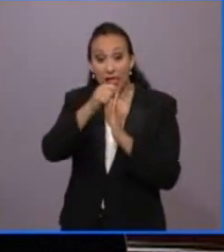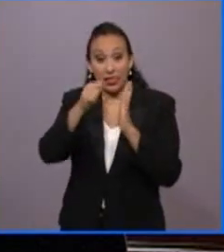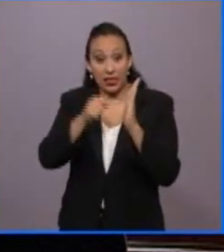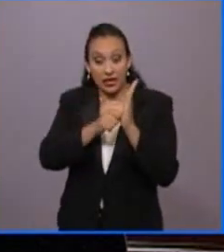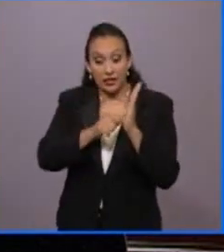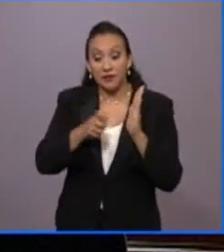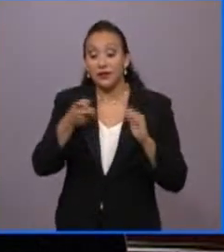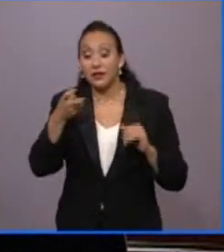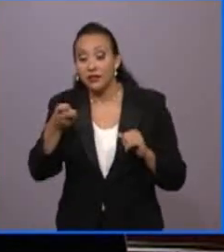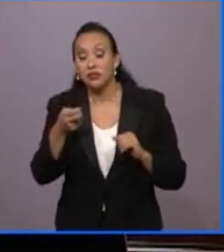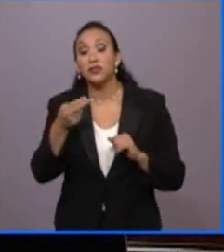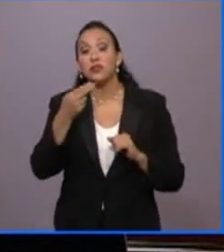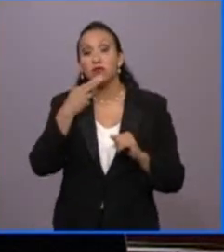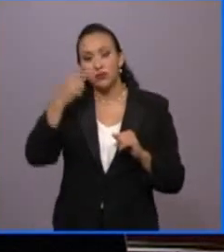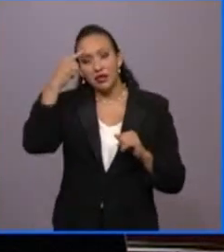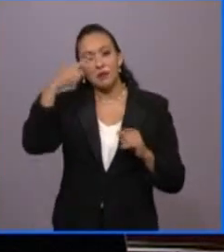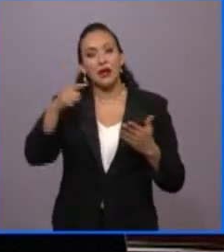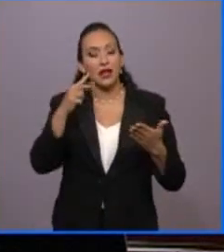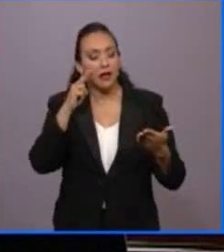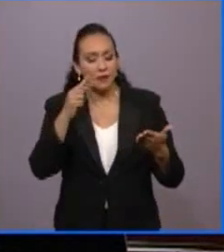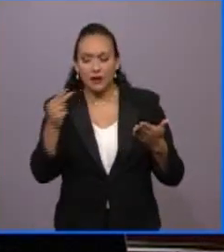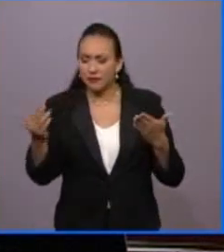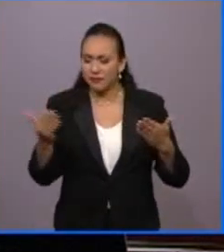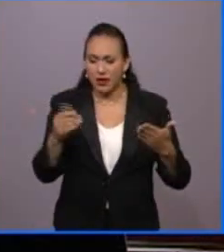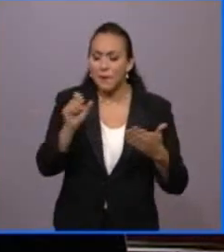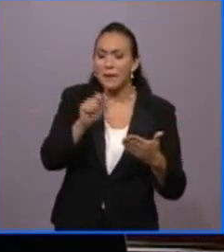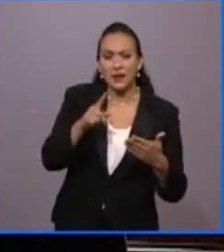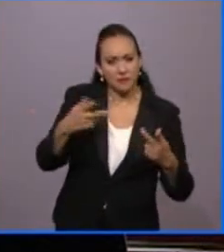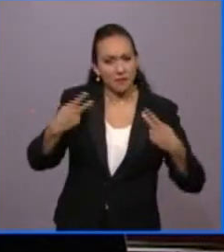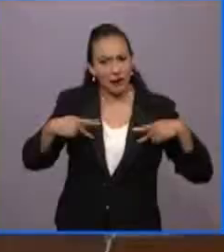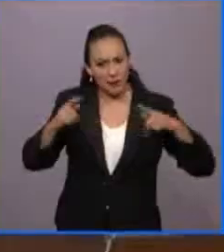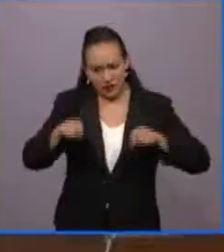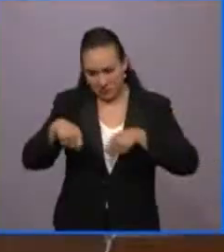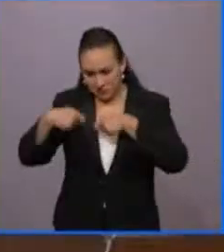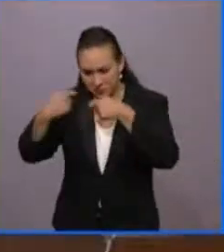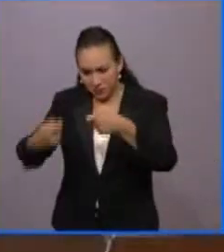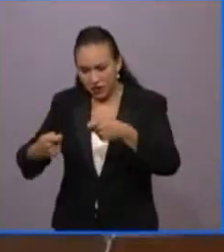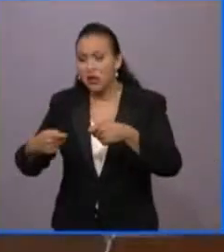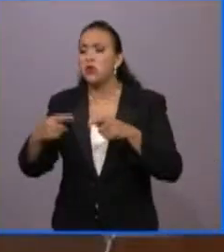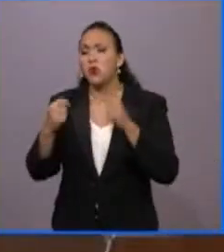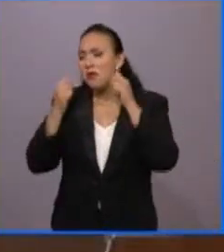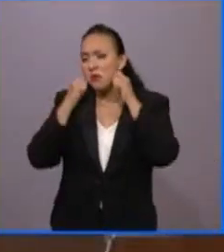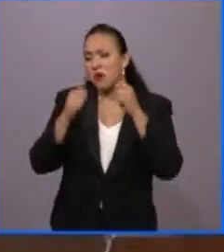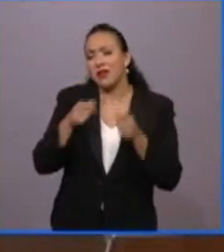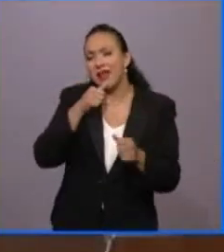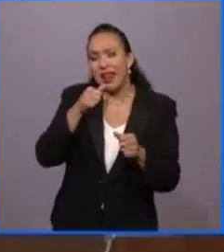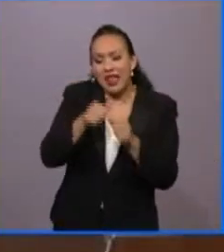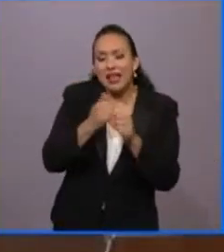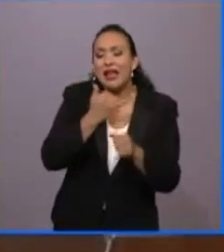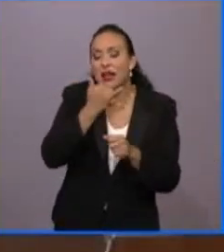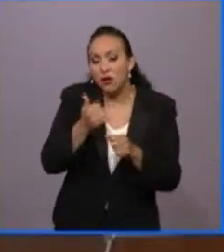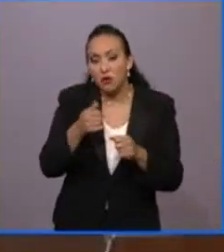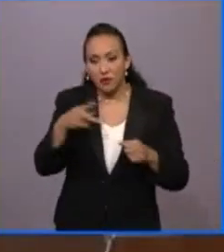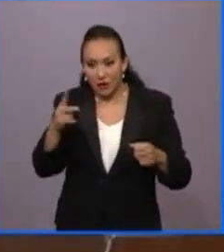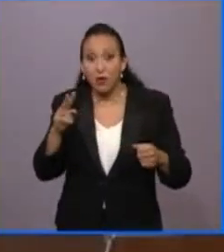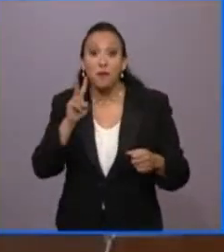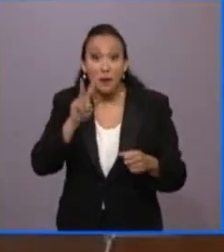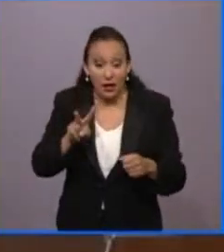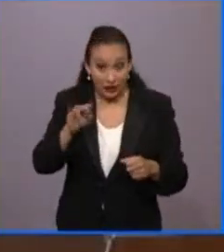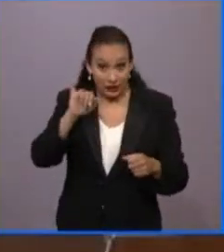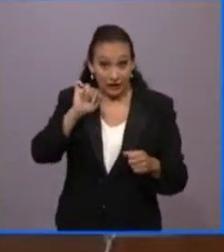ser interpretado para deducir que se trata de la misma persona con variaciones mínimas en su nombre, con lo cual